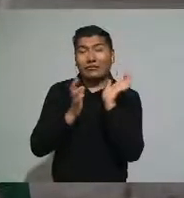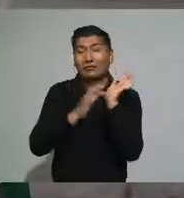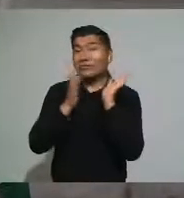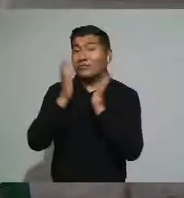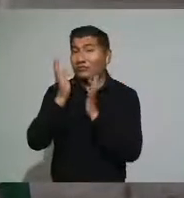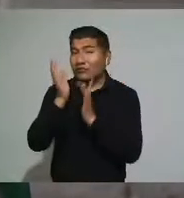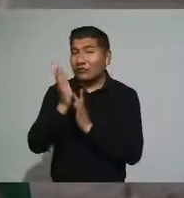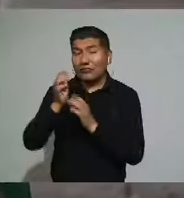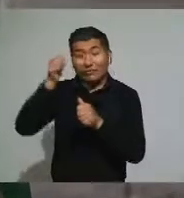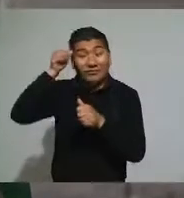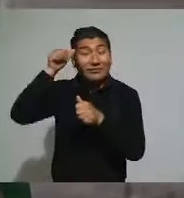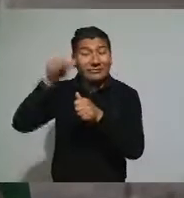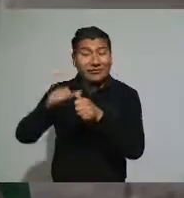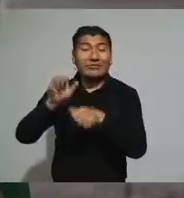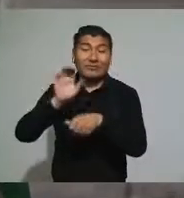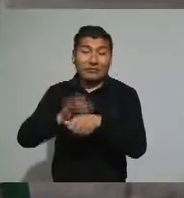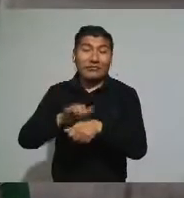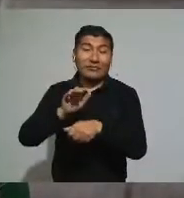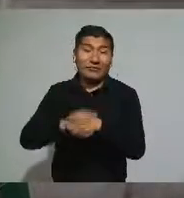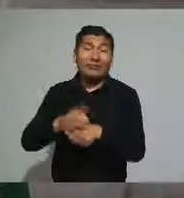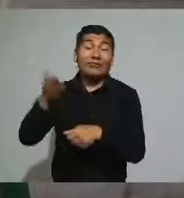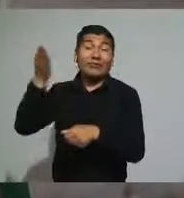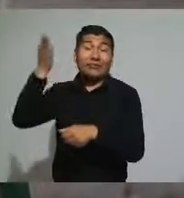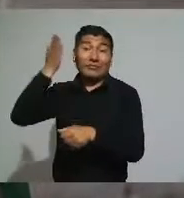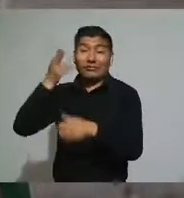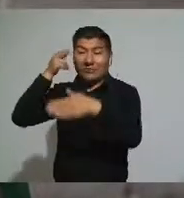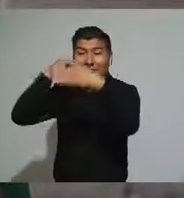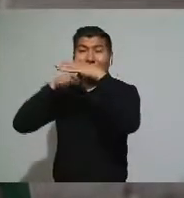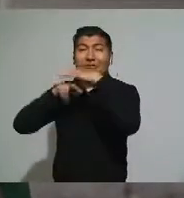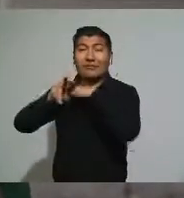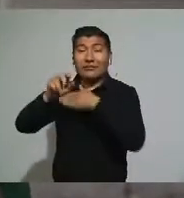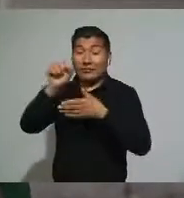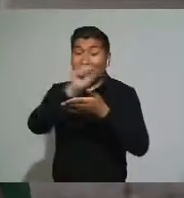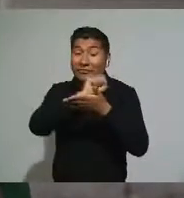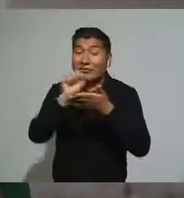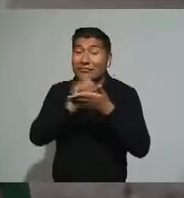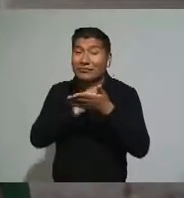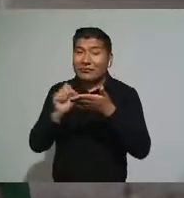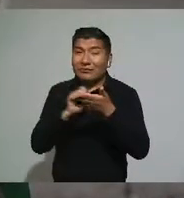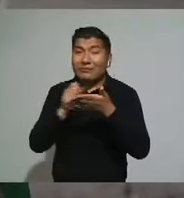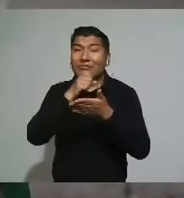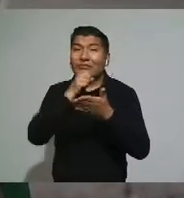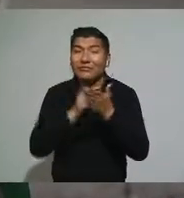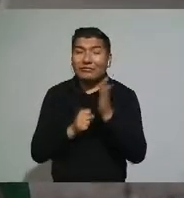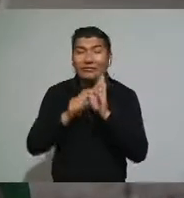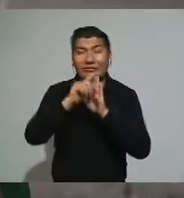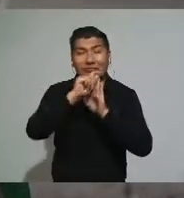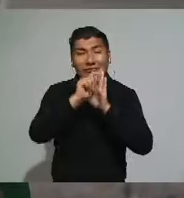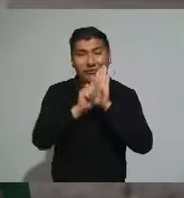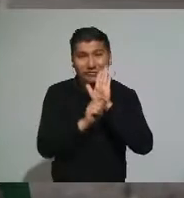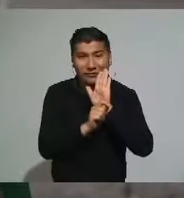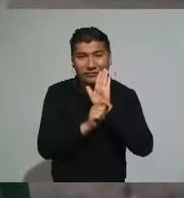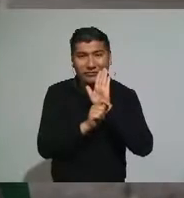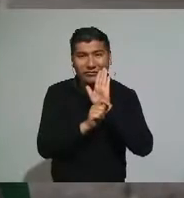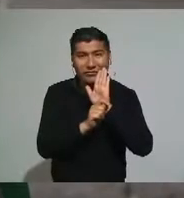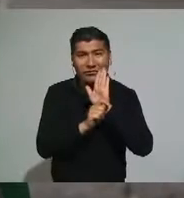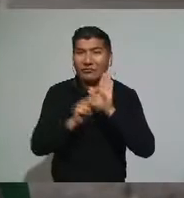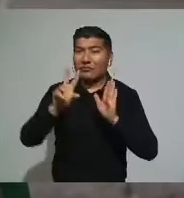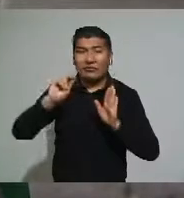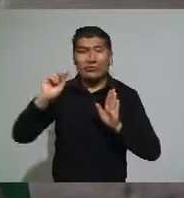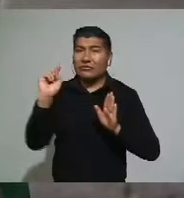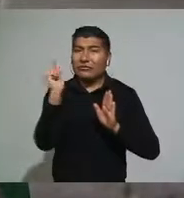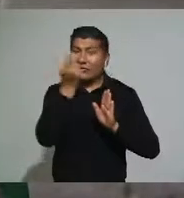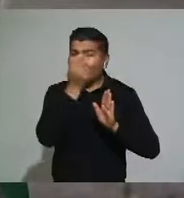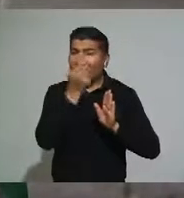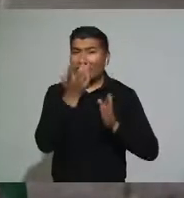está recordando antiguas profecías escritas en el Antiguo Testamento. No solamente